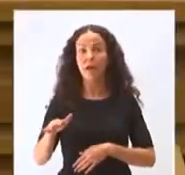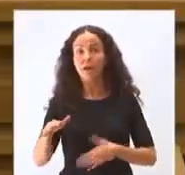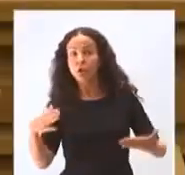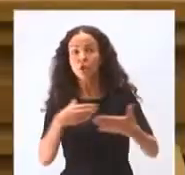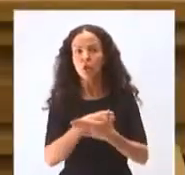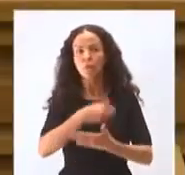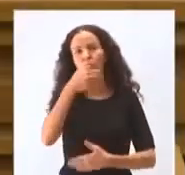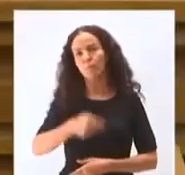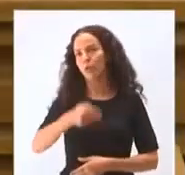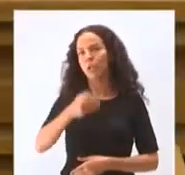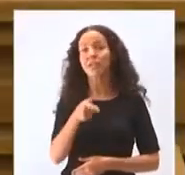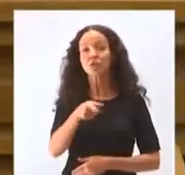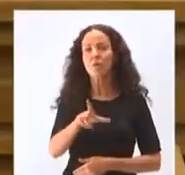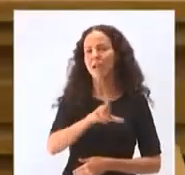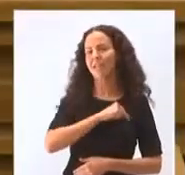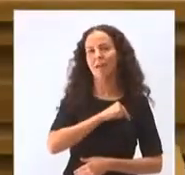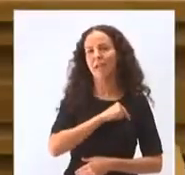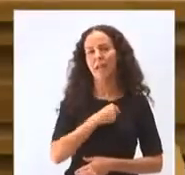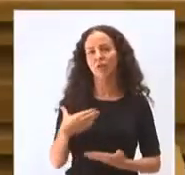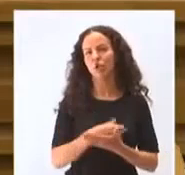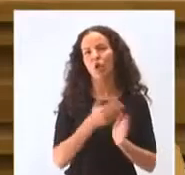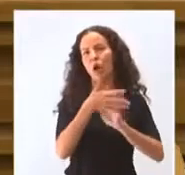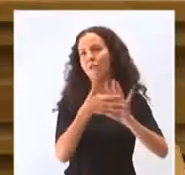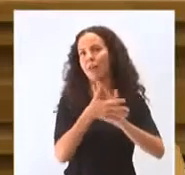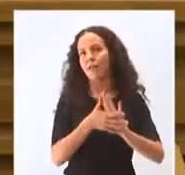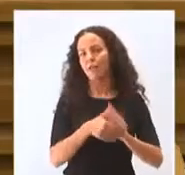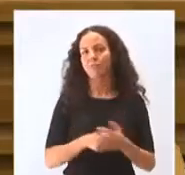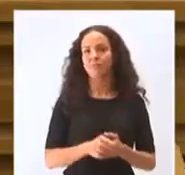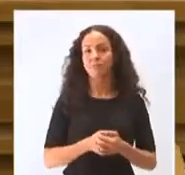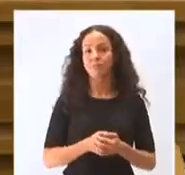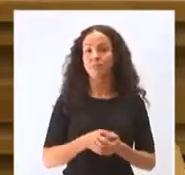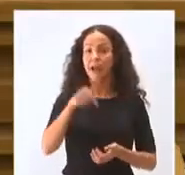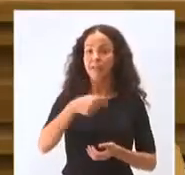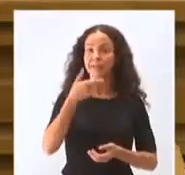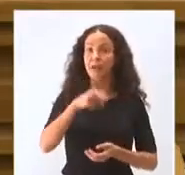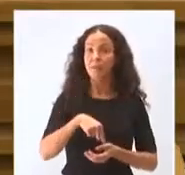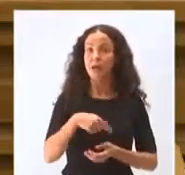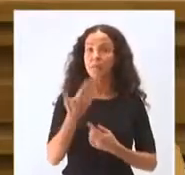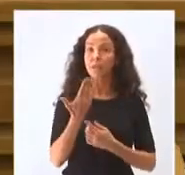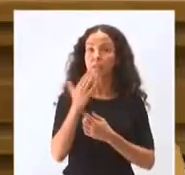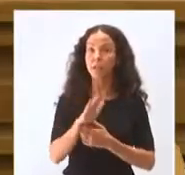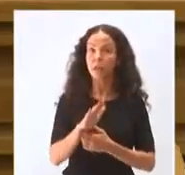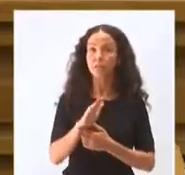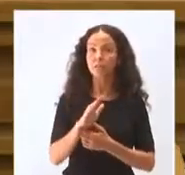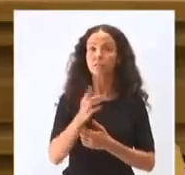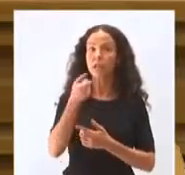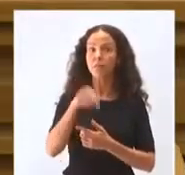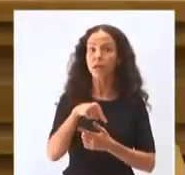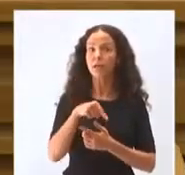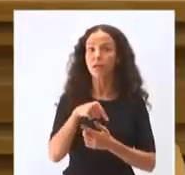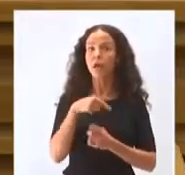es lo que realmente merece la pena de todo lo que estamos hablando y por eso aquí también vamos a plantear un incremento de siempre de ayudas y también algunas deducciones